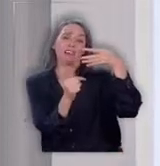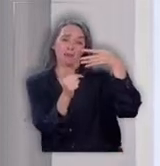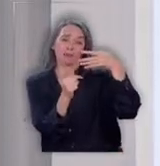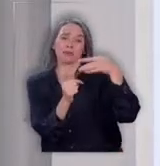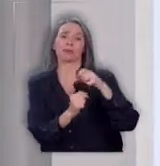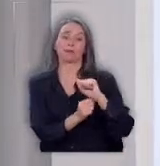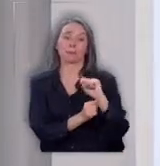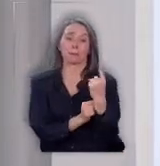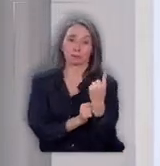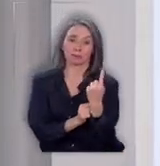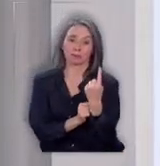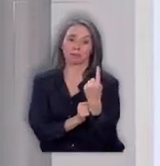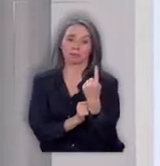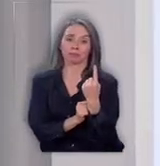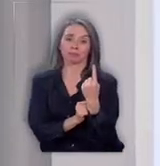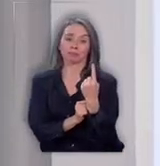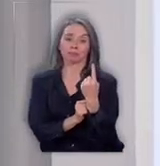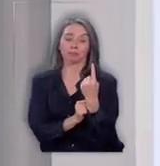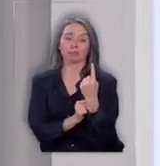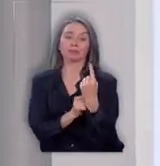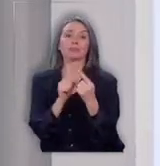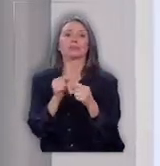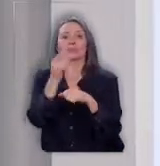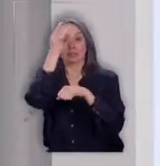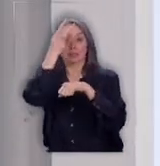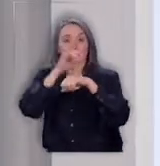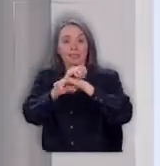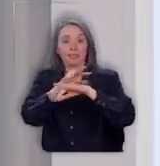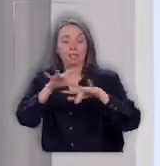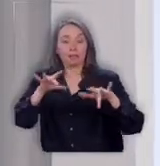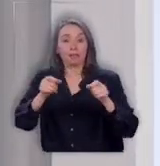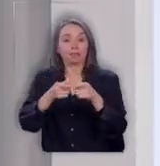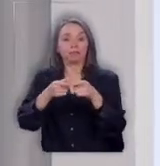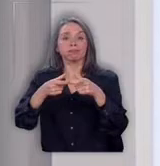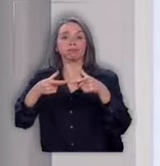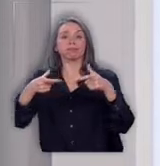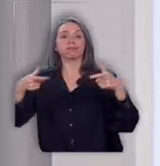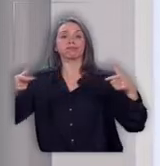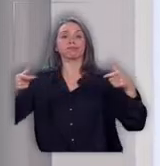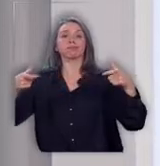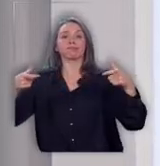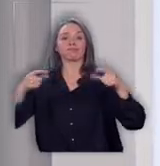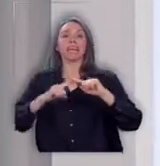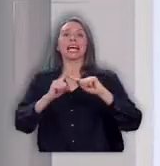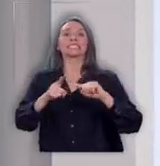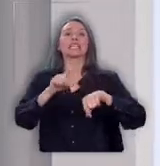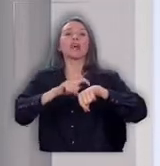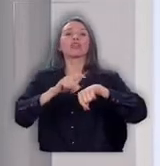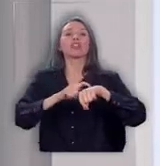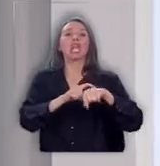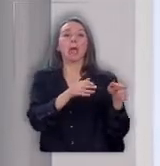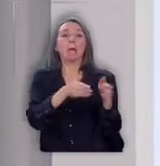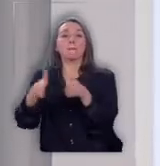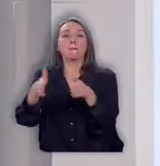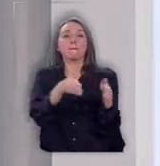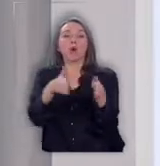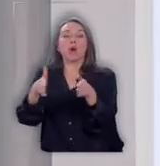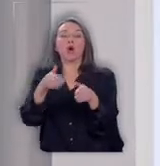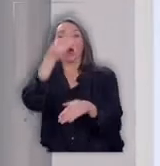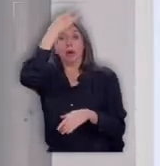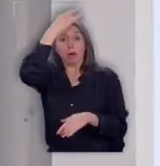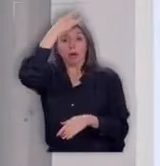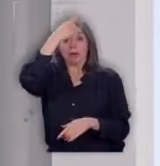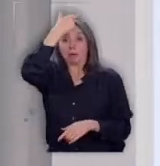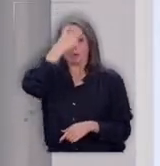parte el desarrollo de la pandemia exige un cierto tiempo para que las personas que enferman